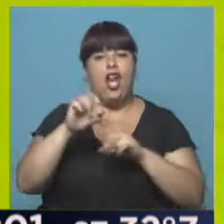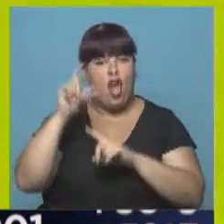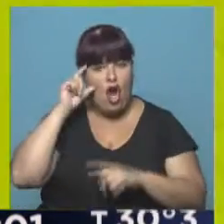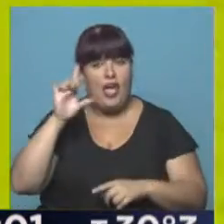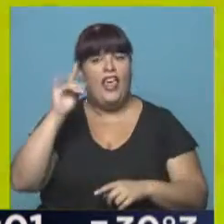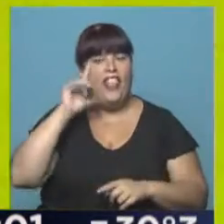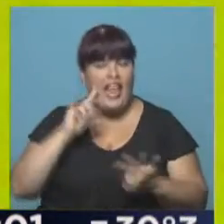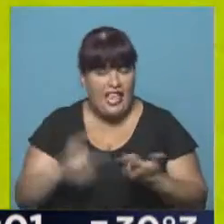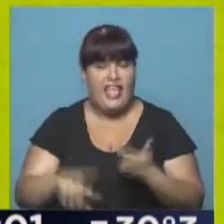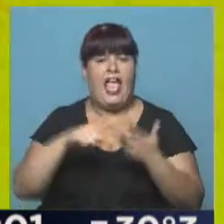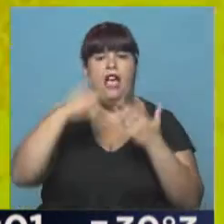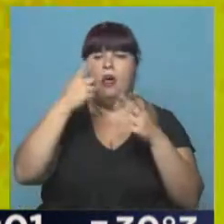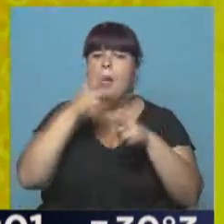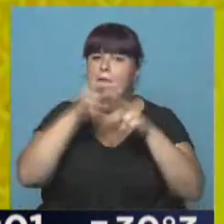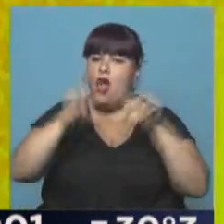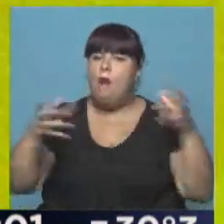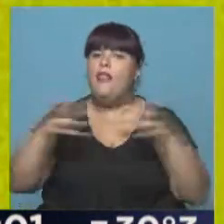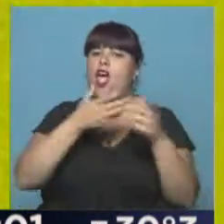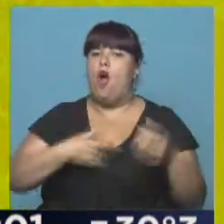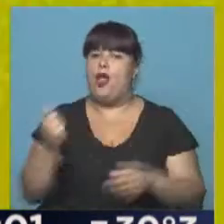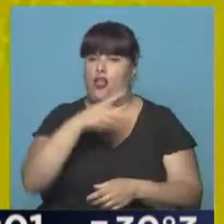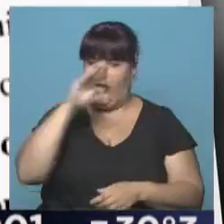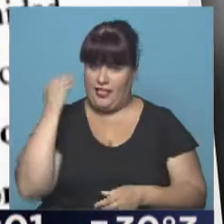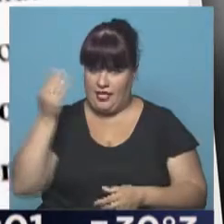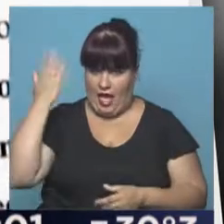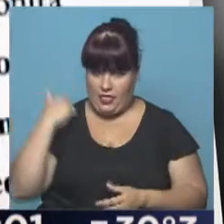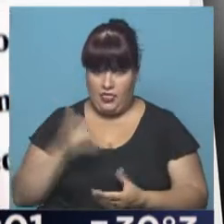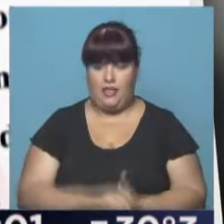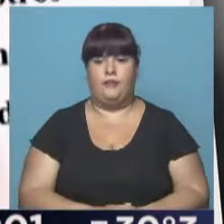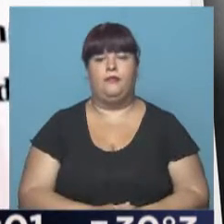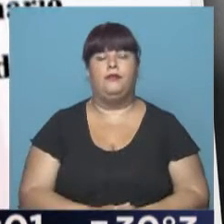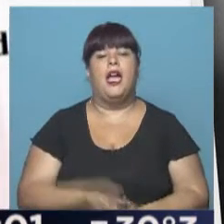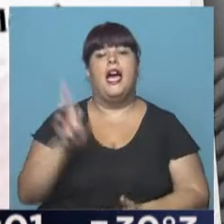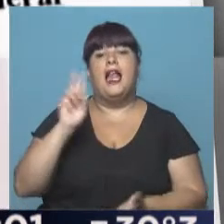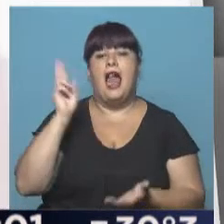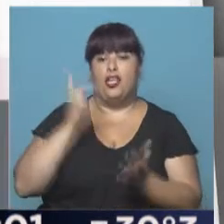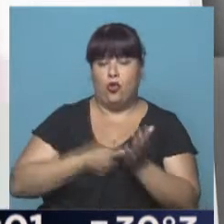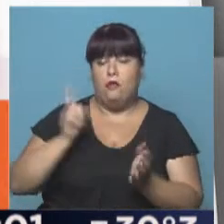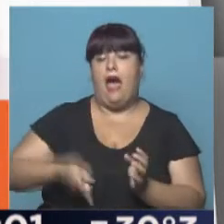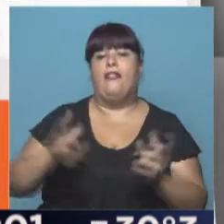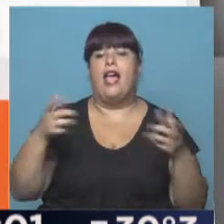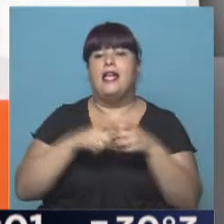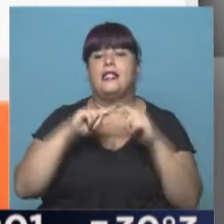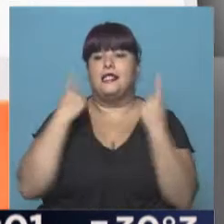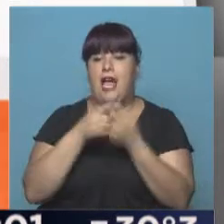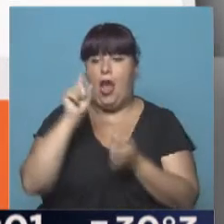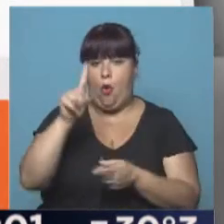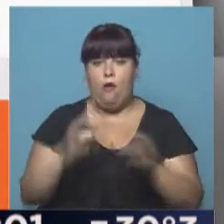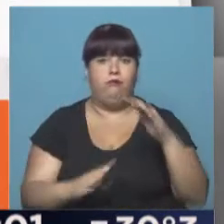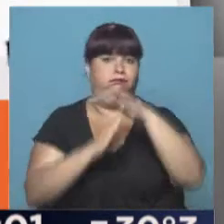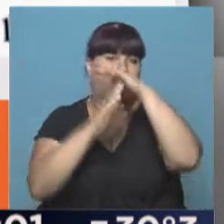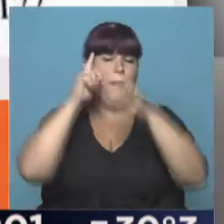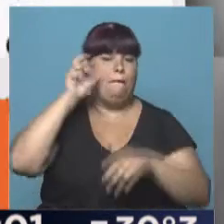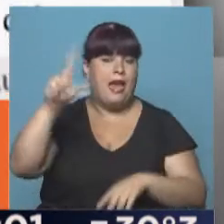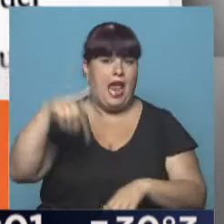Luis de Lía, a nombres del anterior gobierno. La resolución fue adoptada por la Sala Primera del más alto tribunal